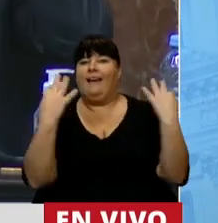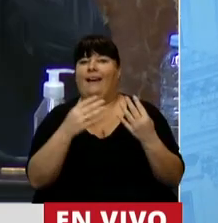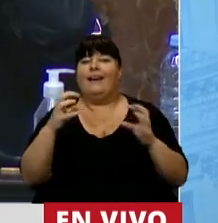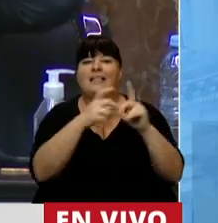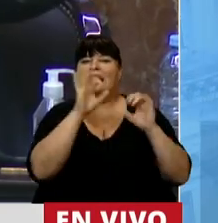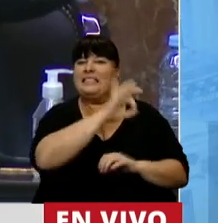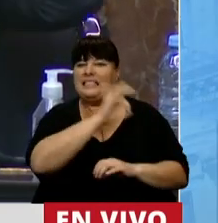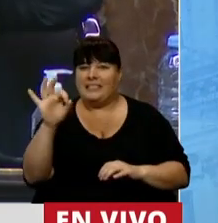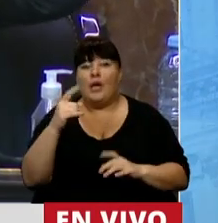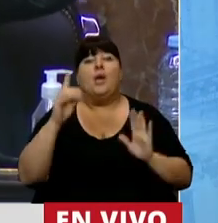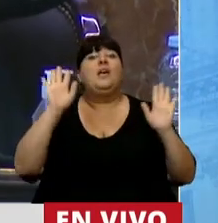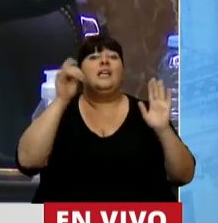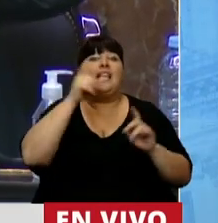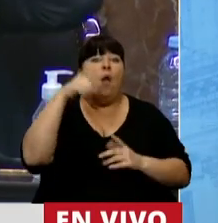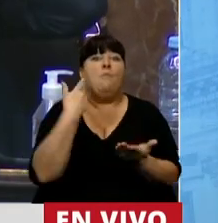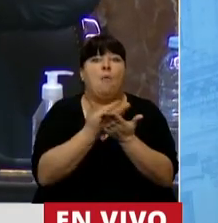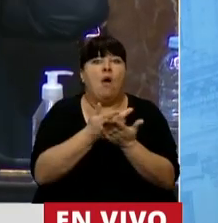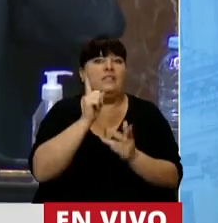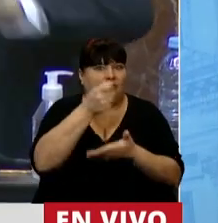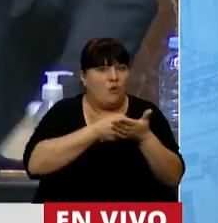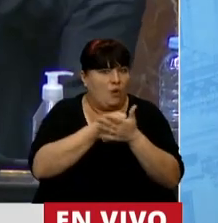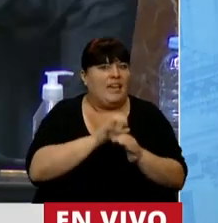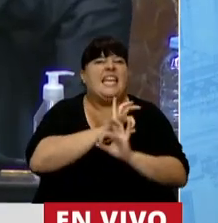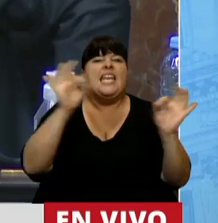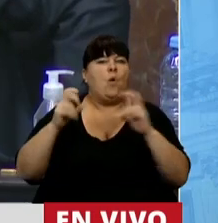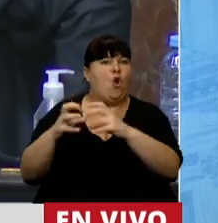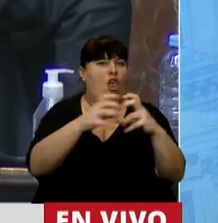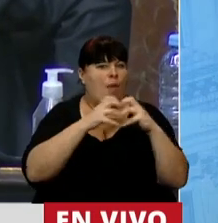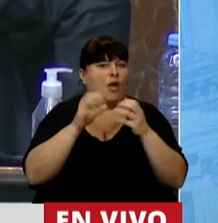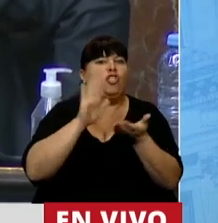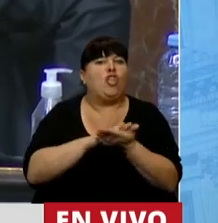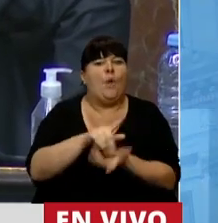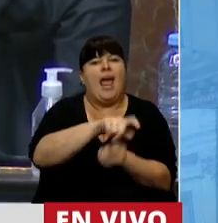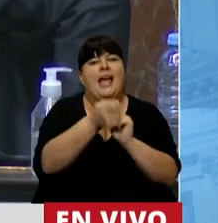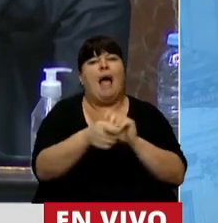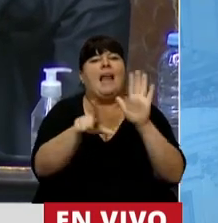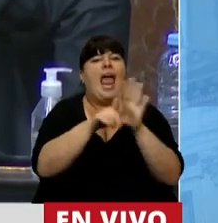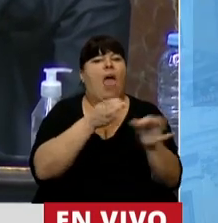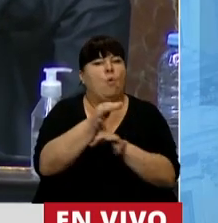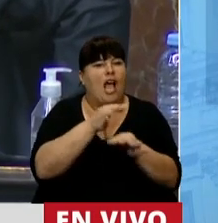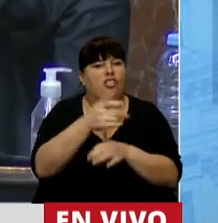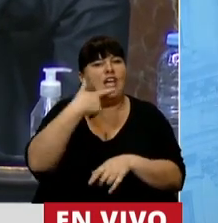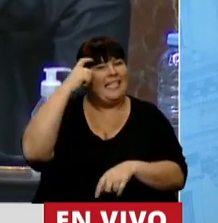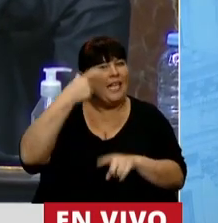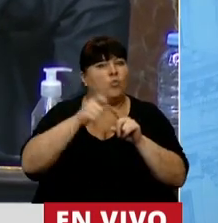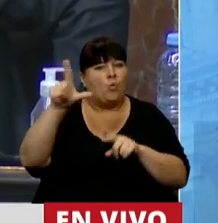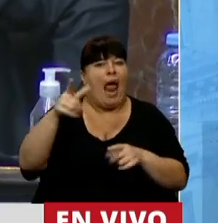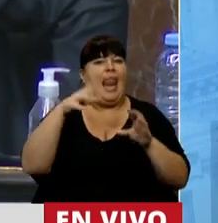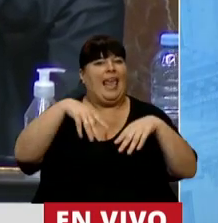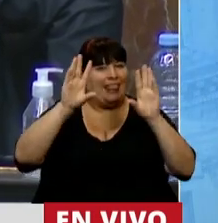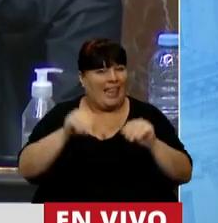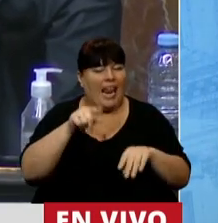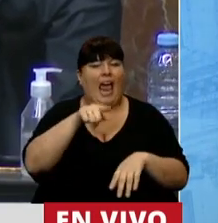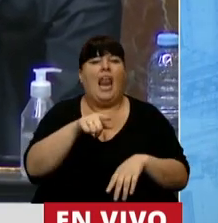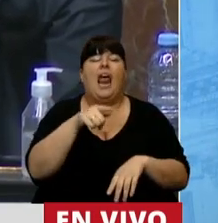recinto, excepto por quienes lo impulsamos. Nadie dio el debate sobre la reforma de la Ley de Educación Sexual Integral,